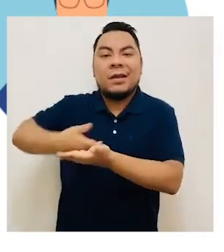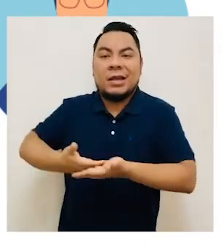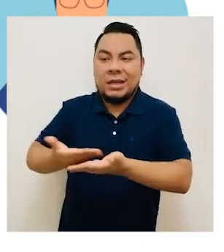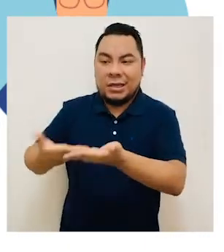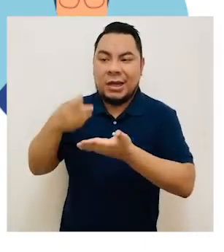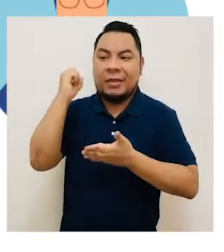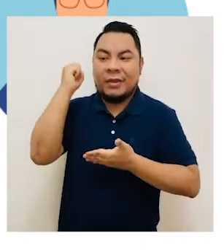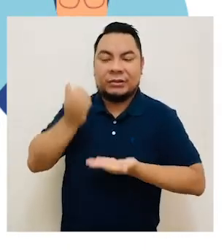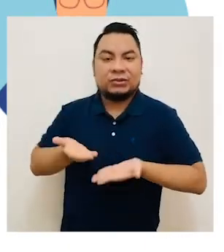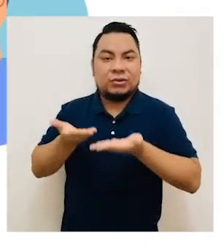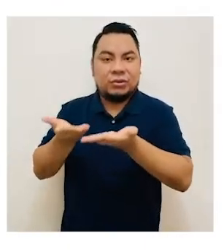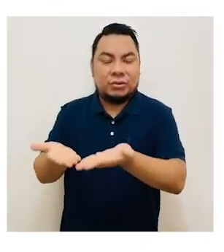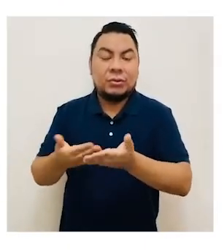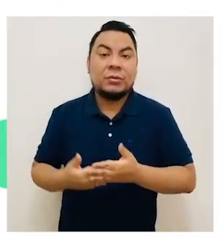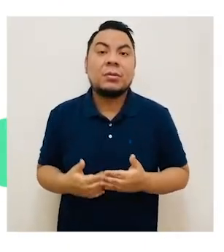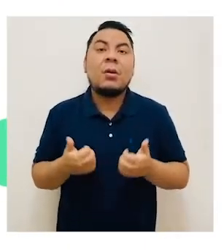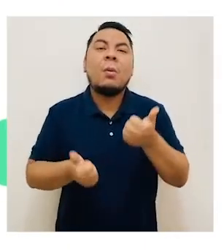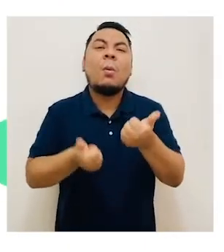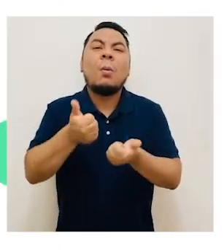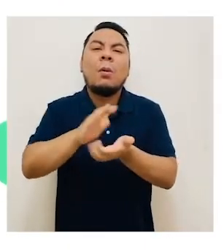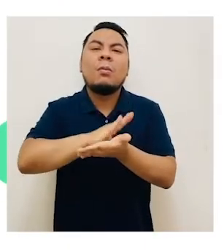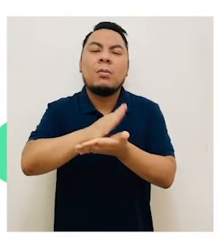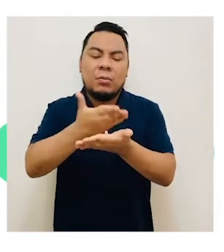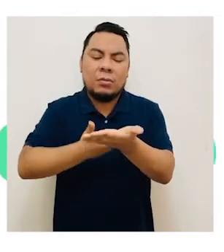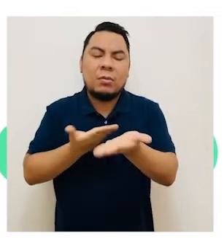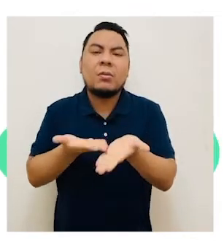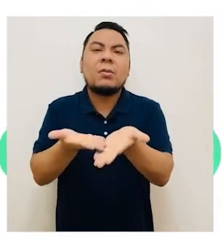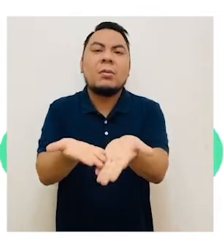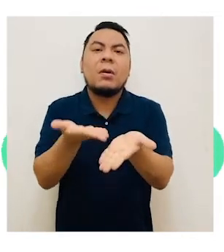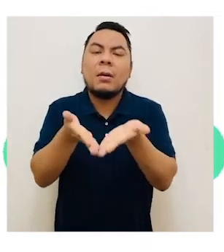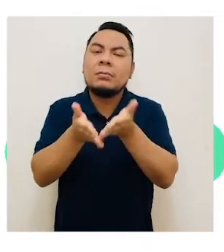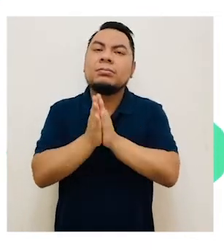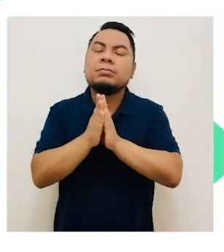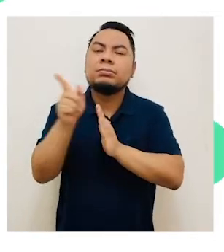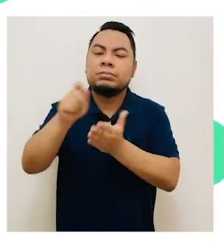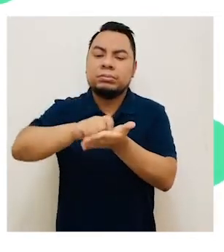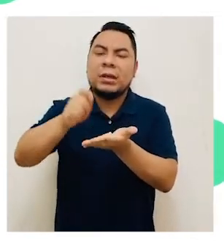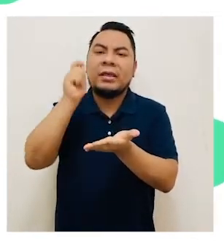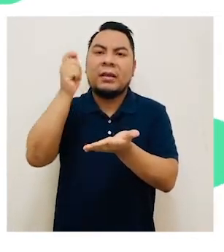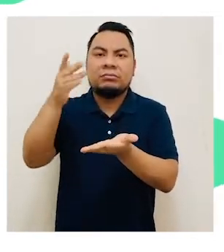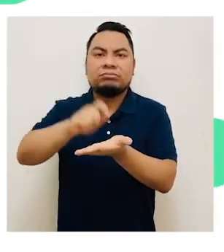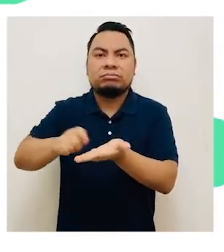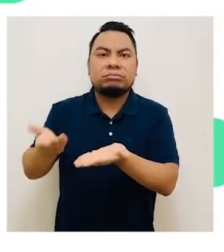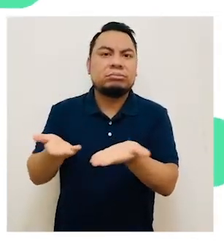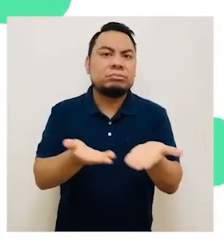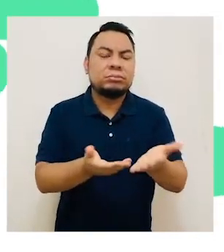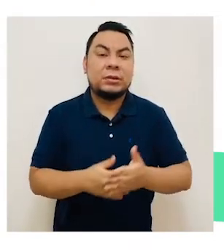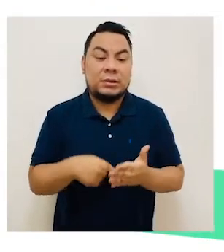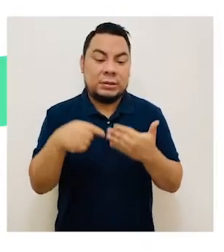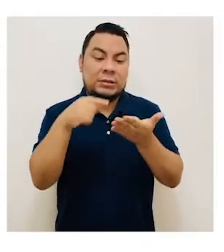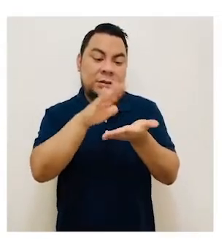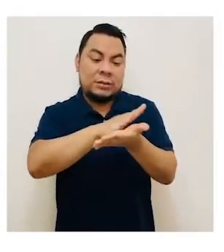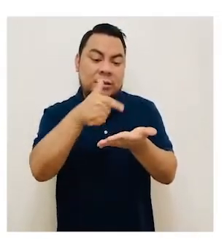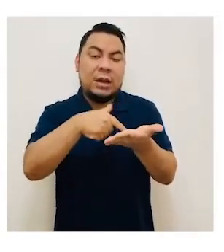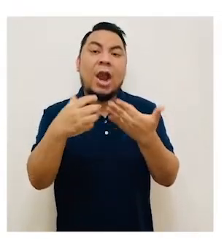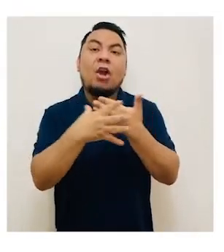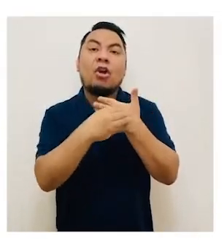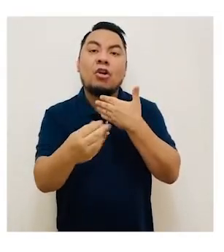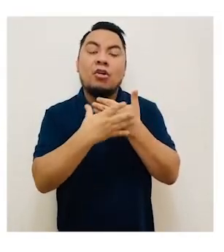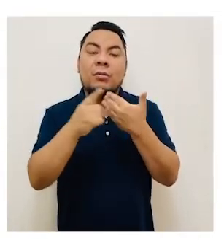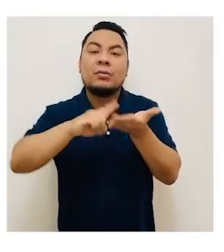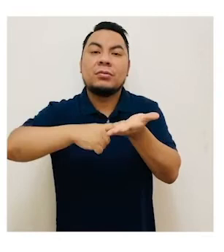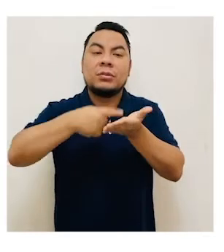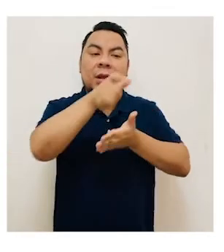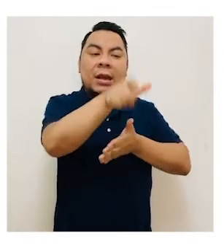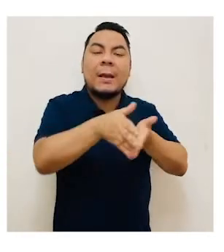hijos adoptivos. ¿Cuáles son los documentos que se deben presentar para solicitar la sucesión intestada? Fotocopia